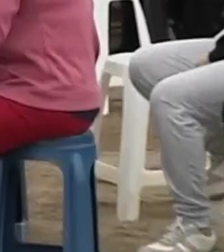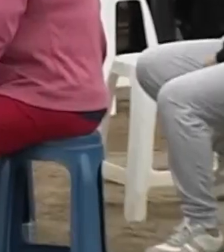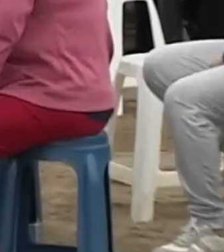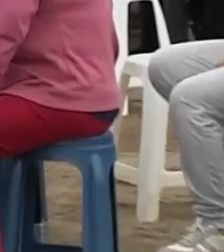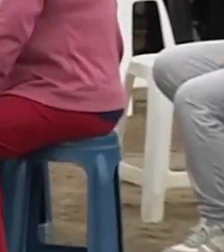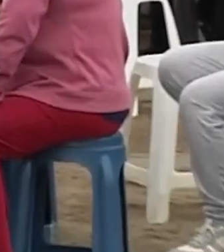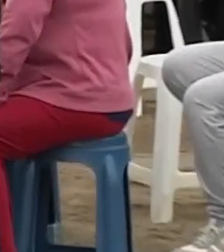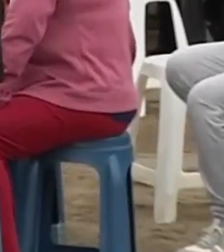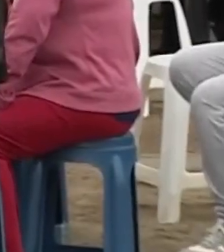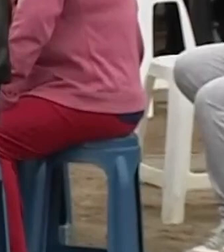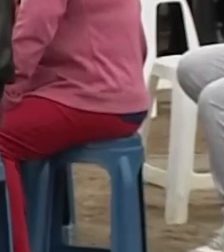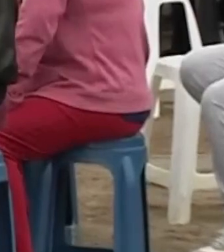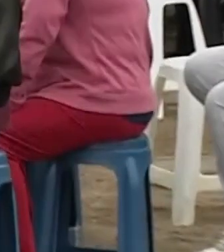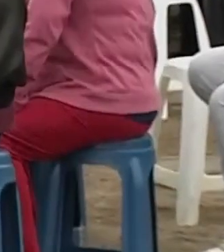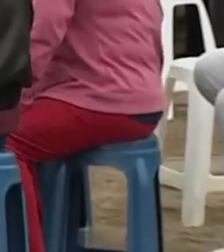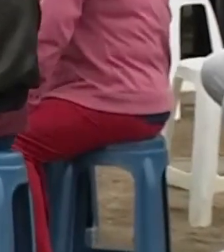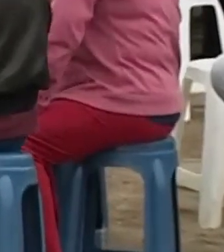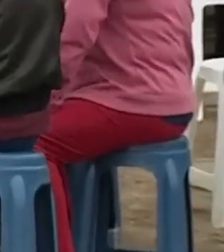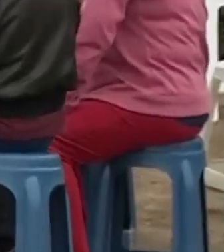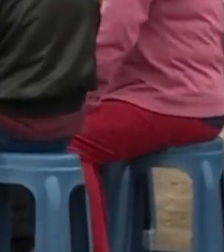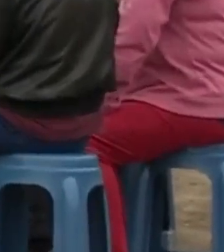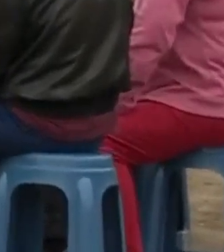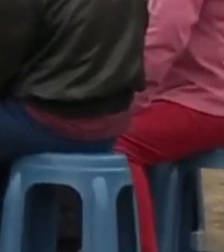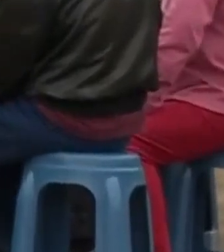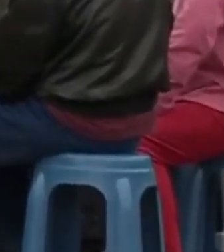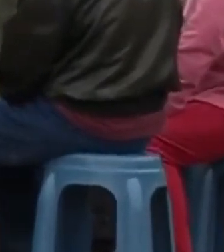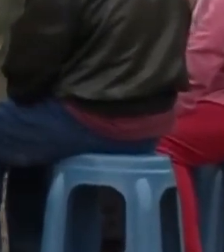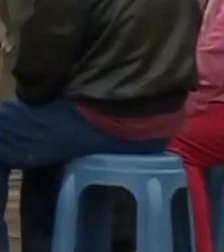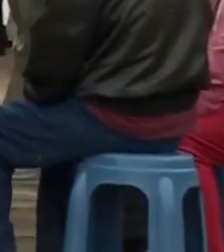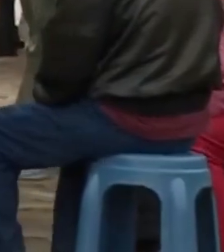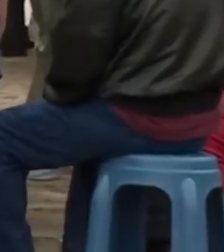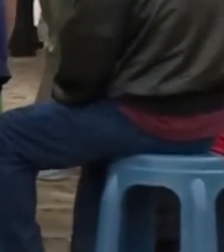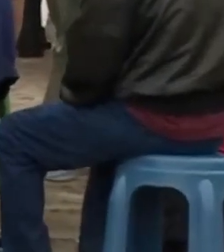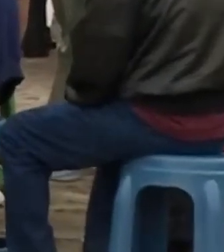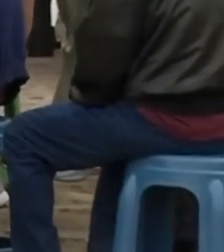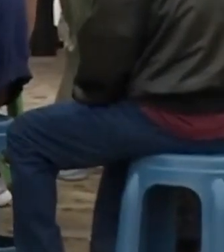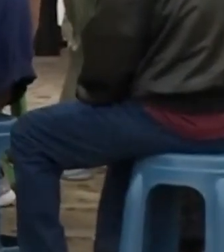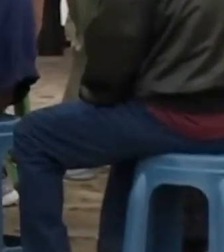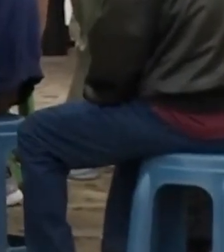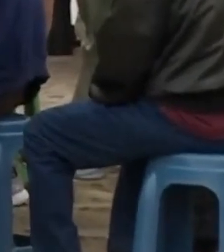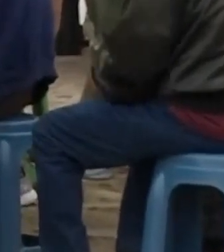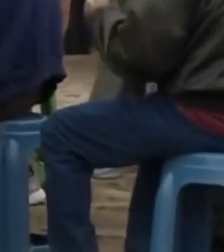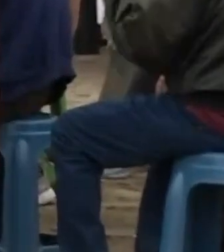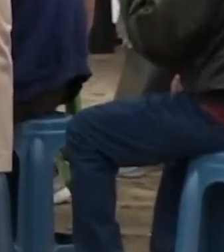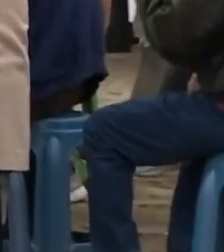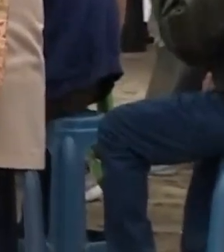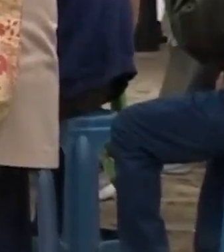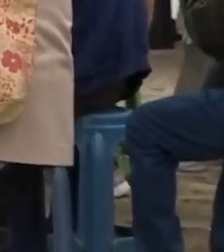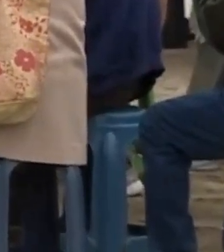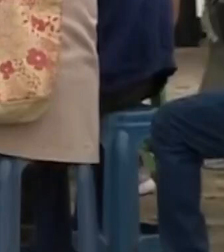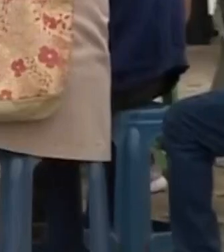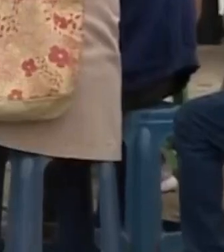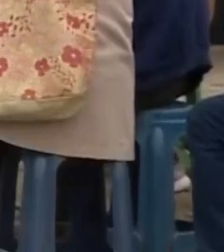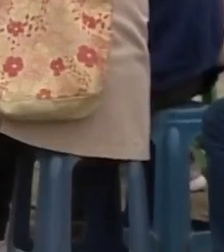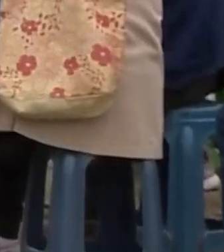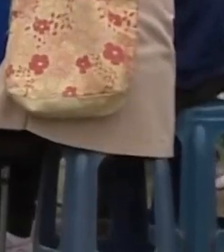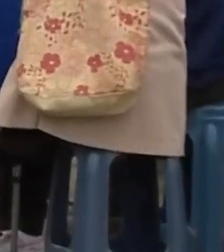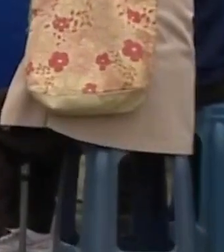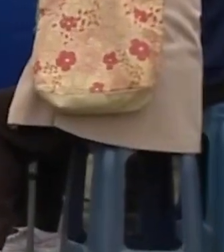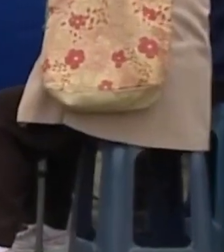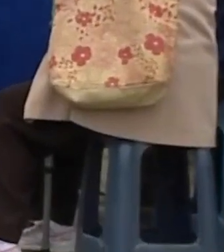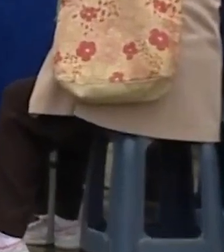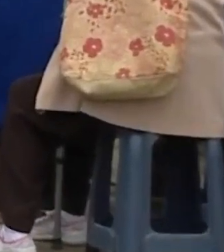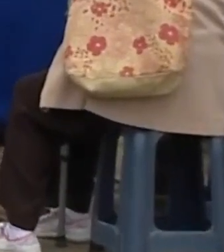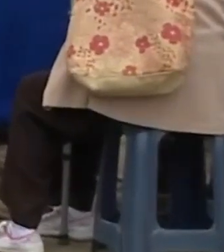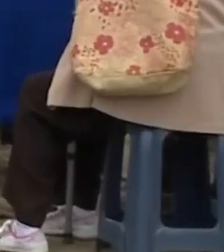doctores, y en realidad los he visto llegar triunfales detrás con este santuario que tenemos al fondo. Como ustedes ya lo mencionaron, en